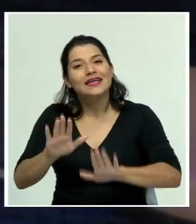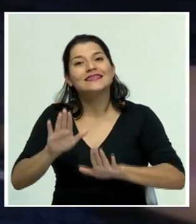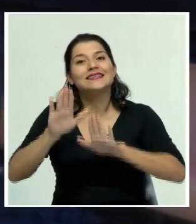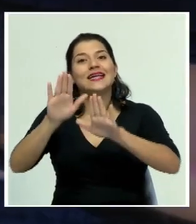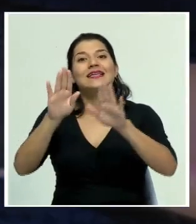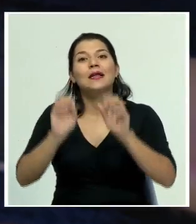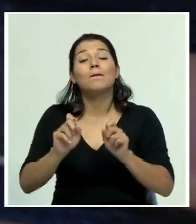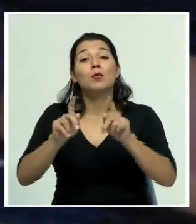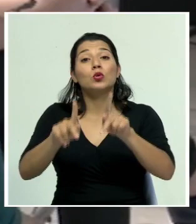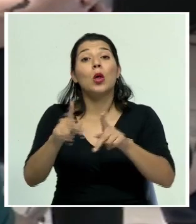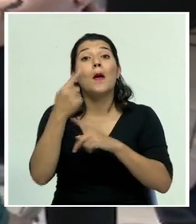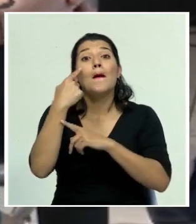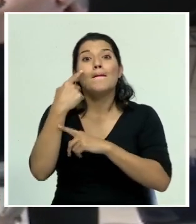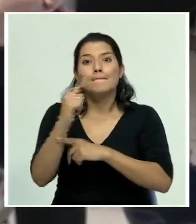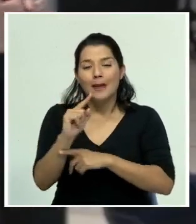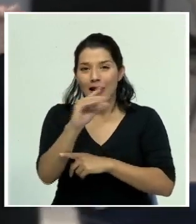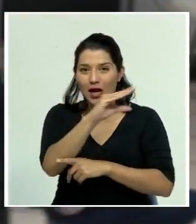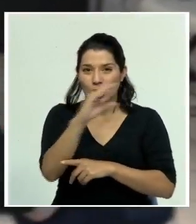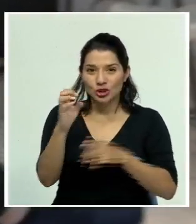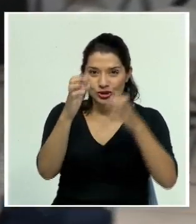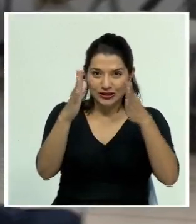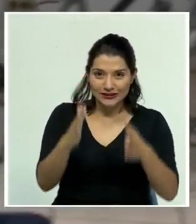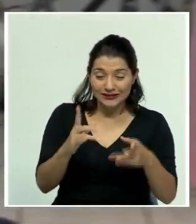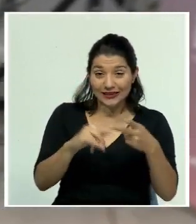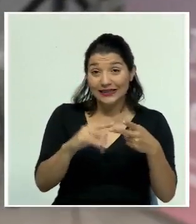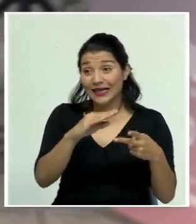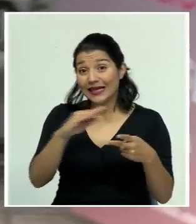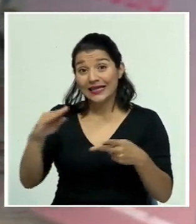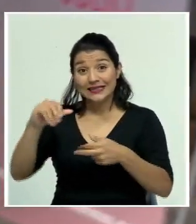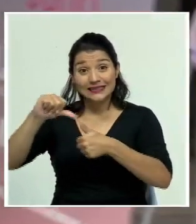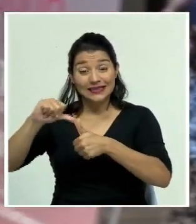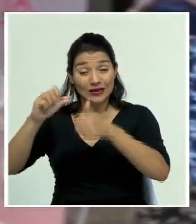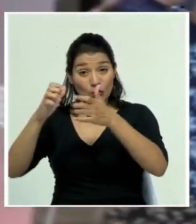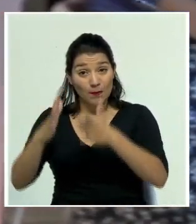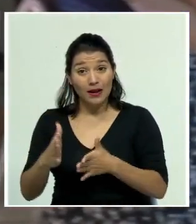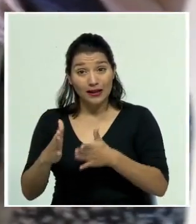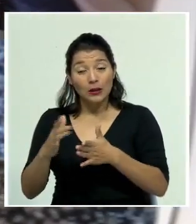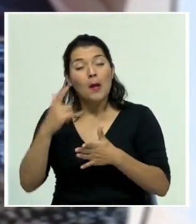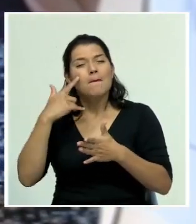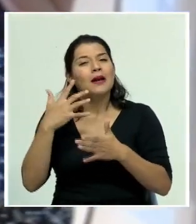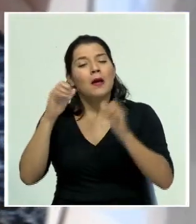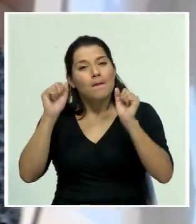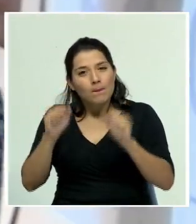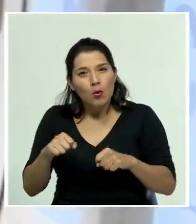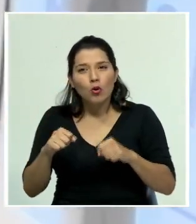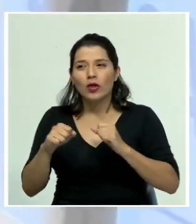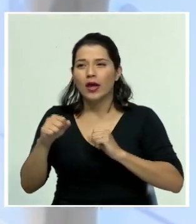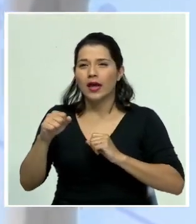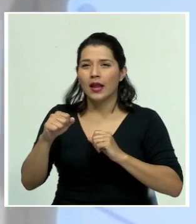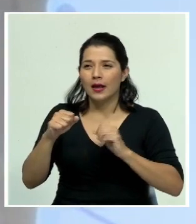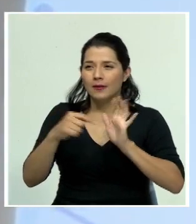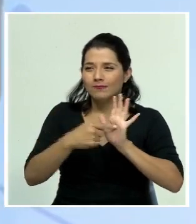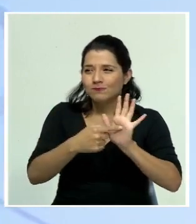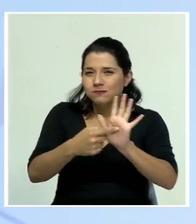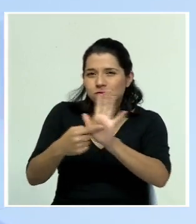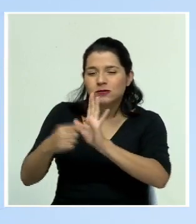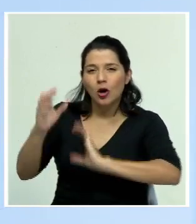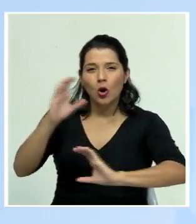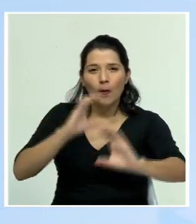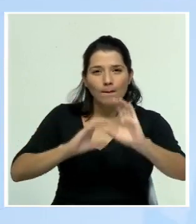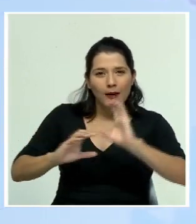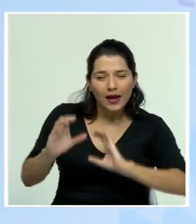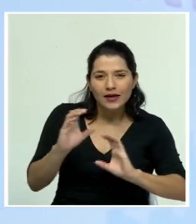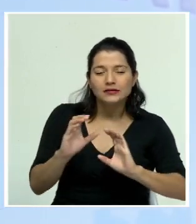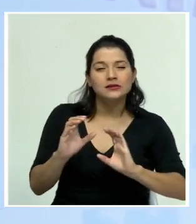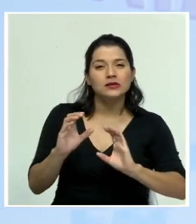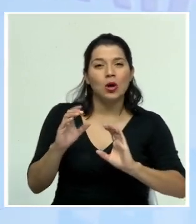oportunidad para los nacionales y los centroamericanos de comercializar, de proyectarse en